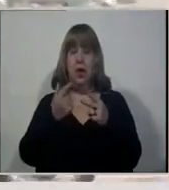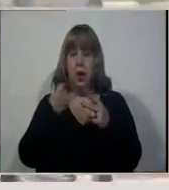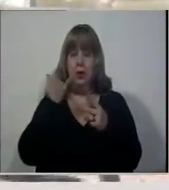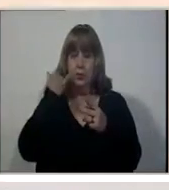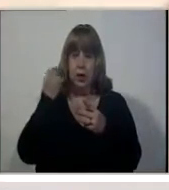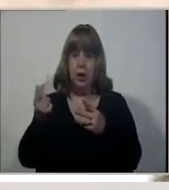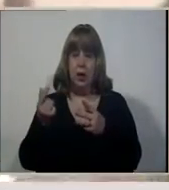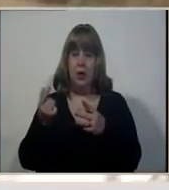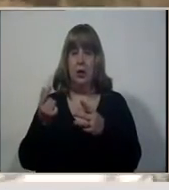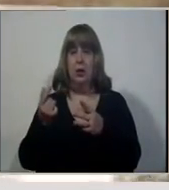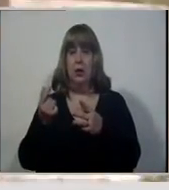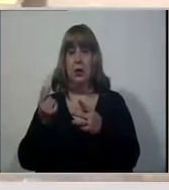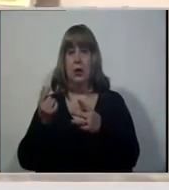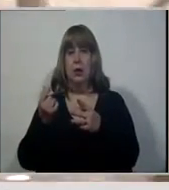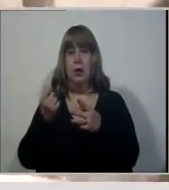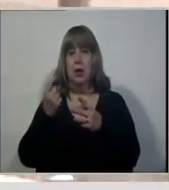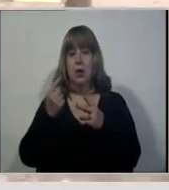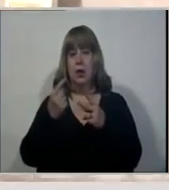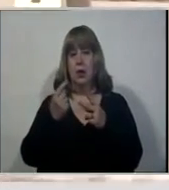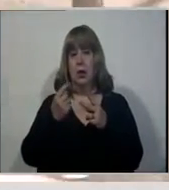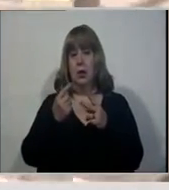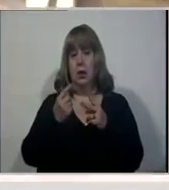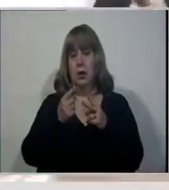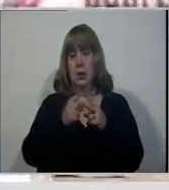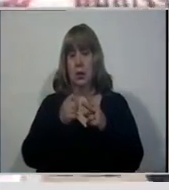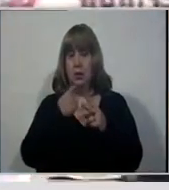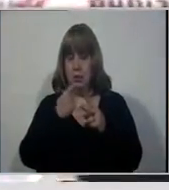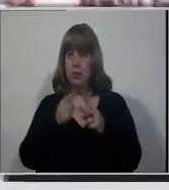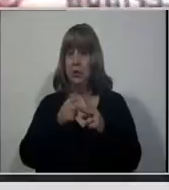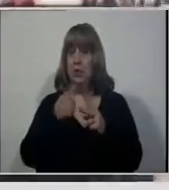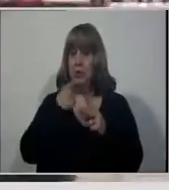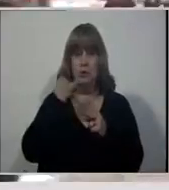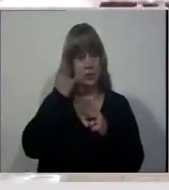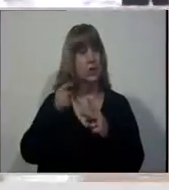manifestaciones de uno de los imputados en cuanto a su presencia en el lugar del hecho.